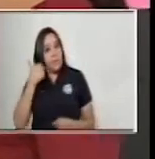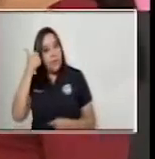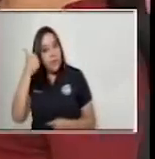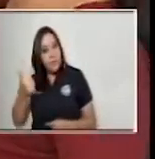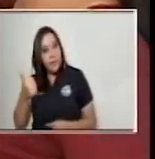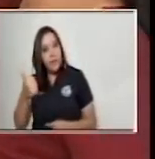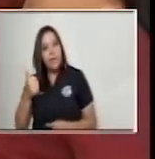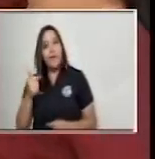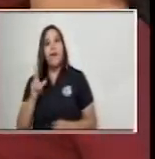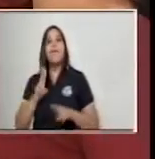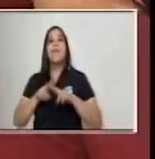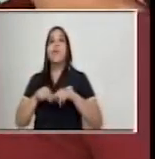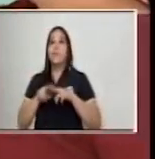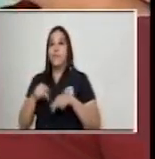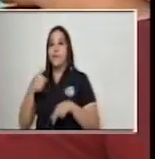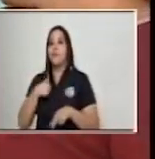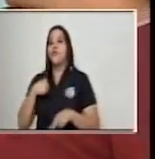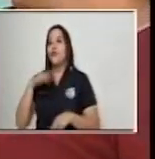para comer.